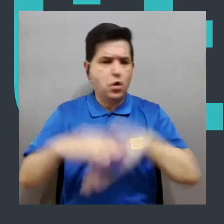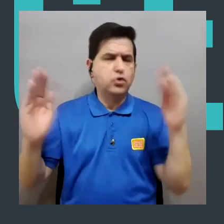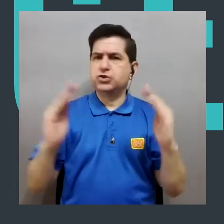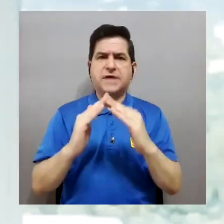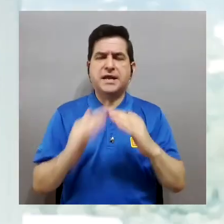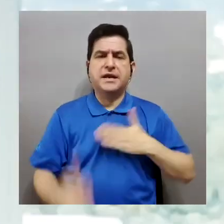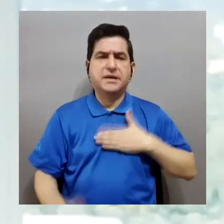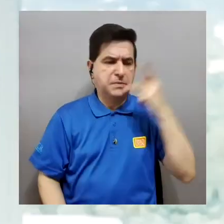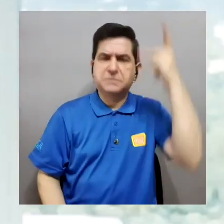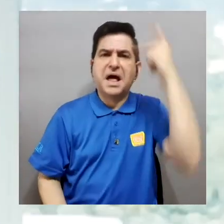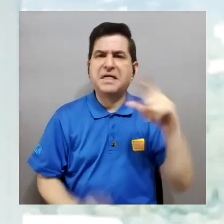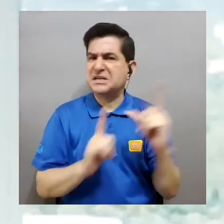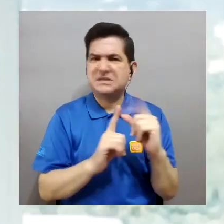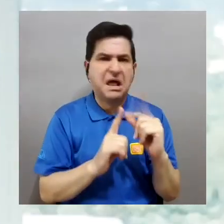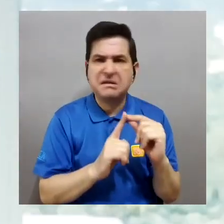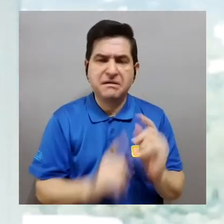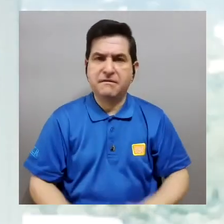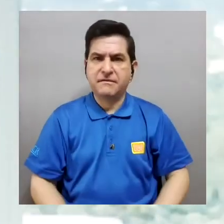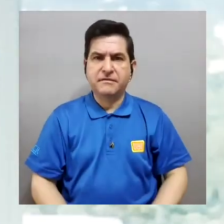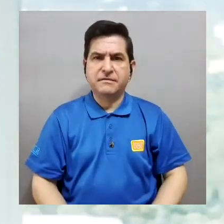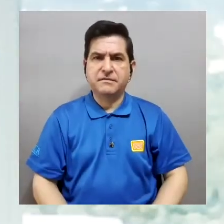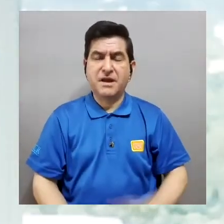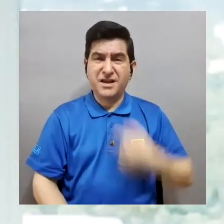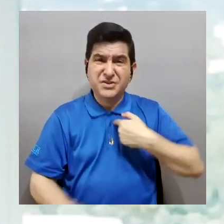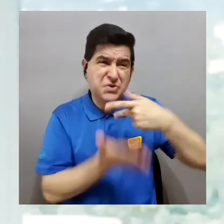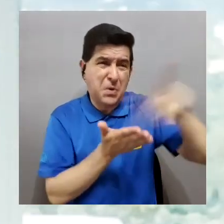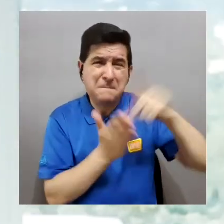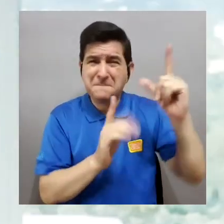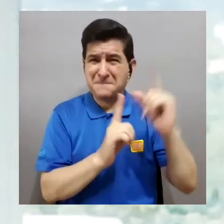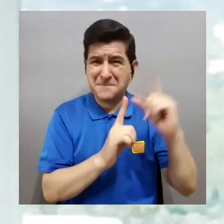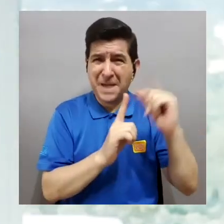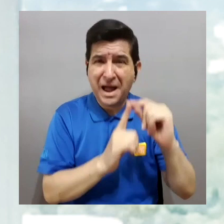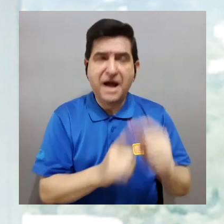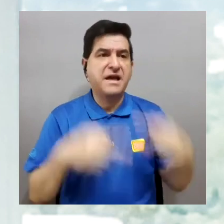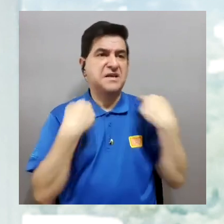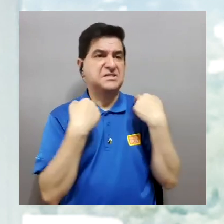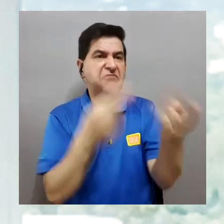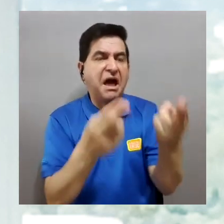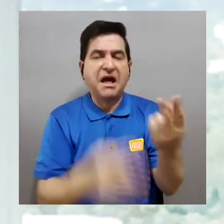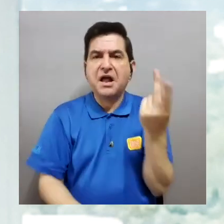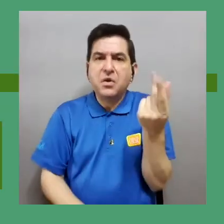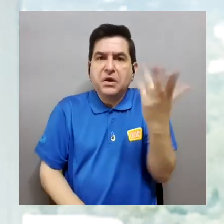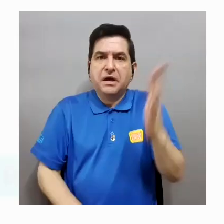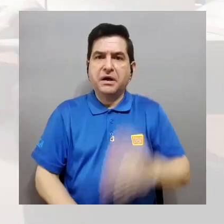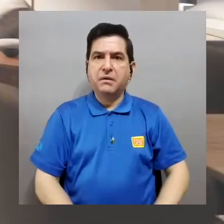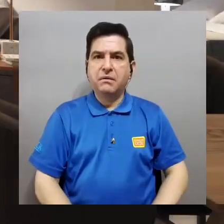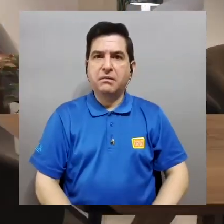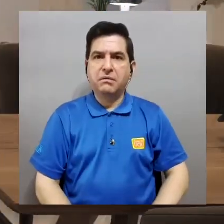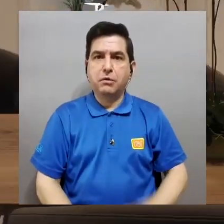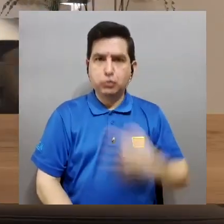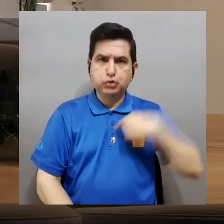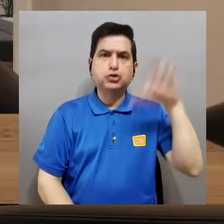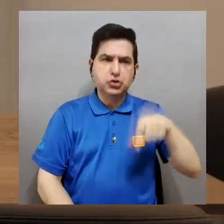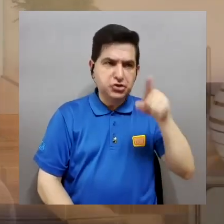de mi casa de mis papás para alquilar, porque pagar un alquiler es estar regalando el dinero.